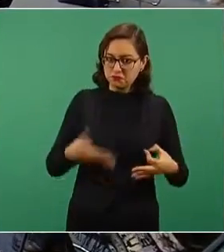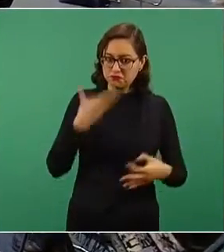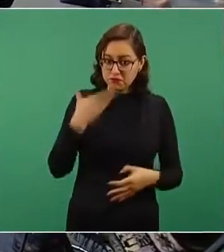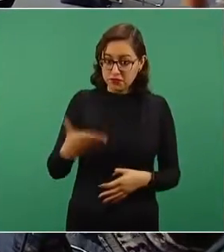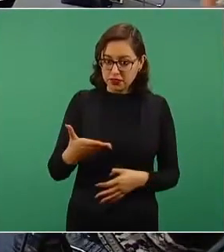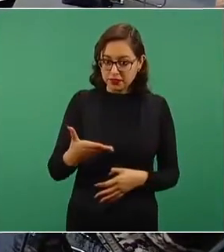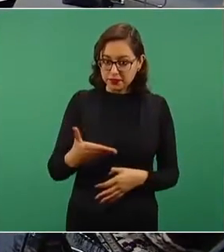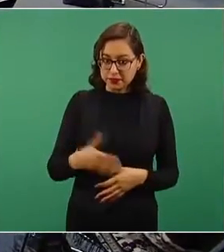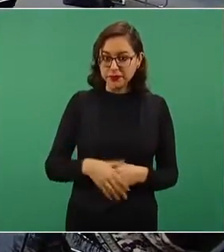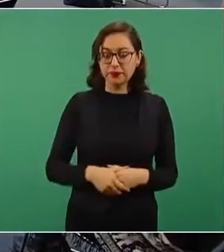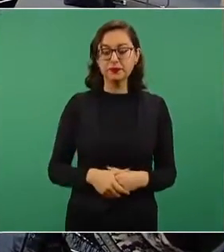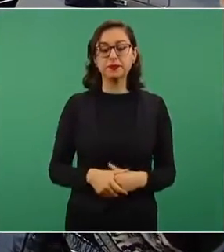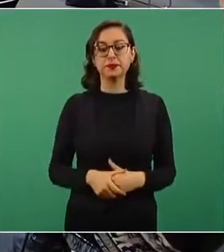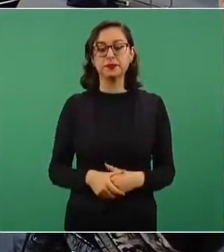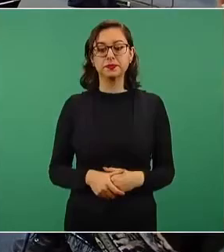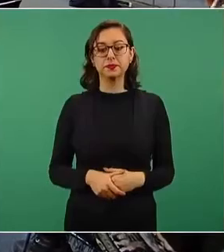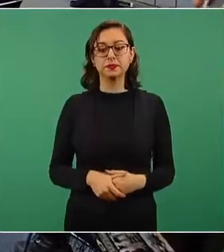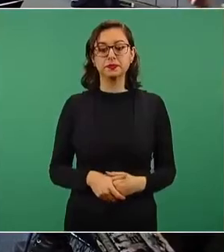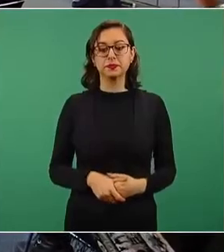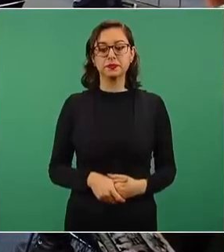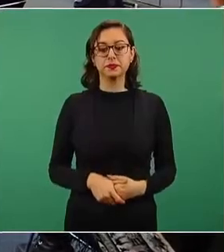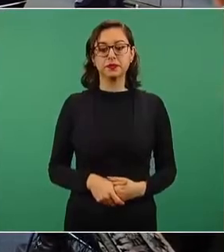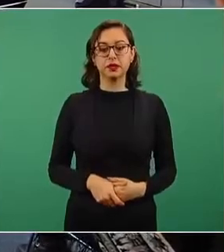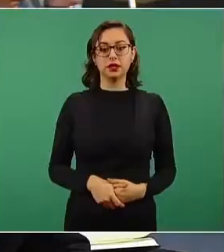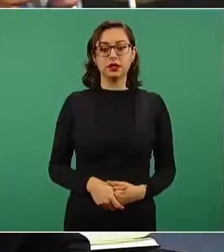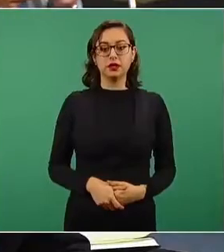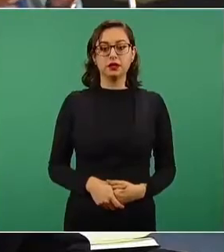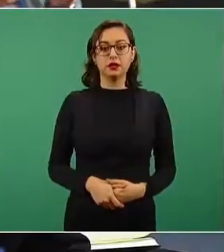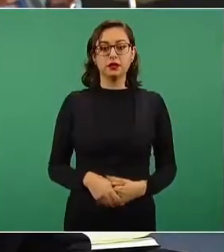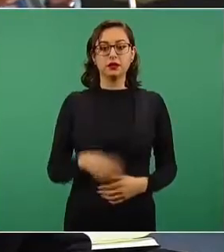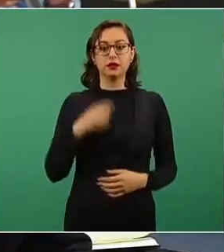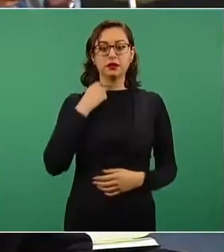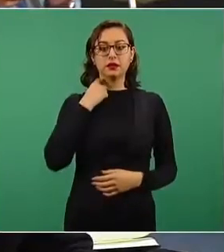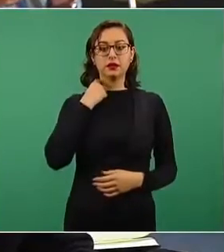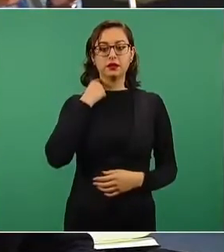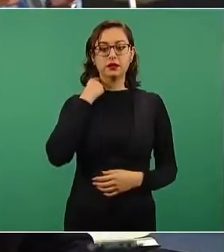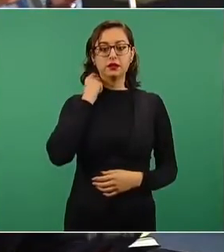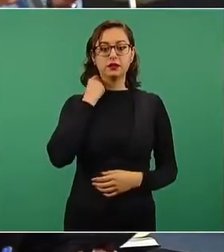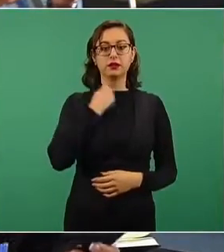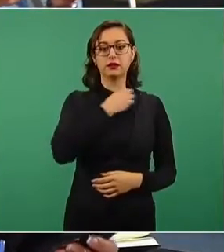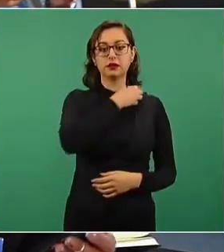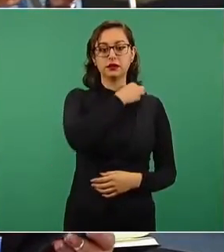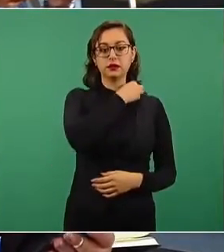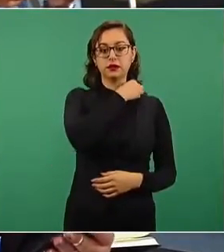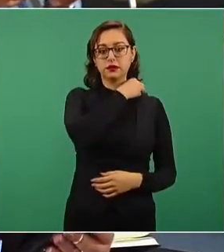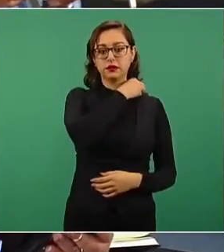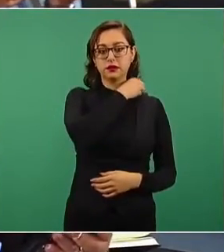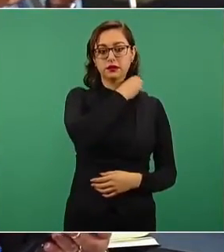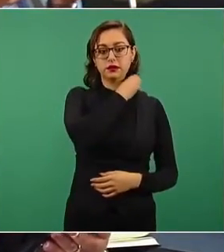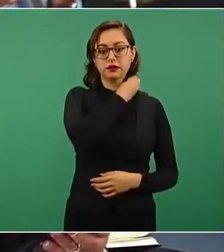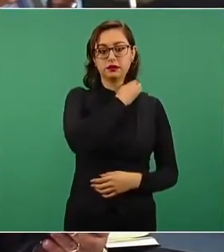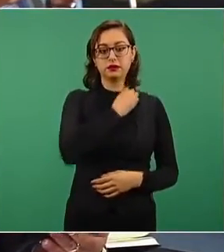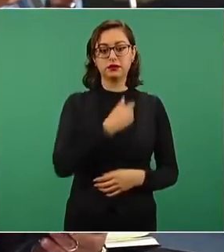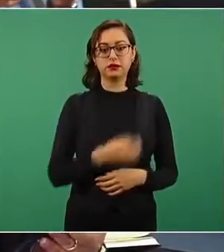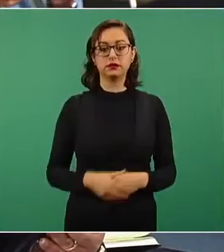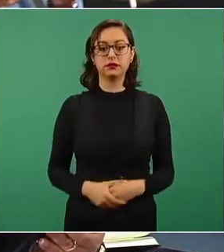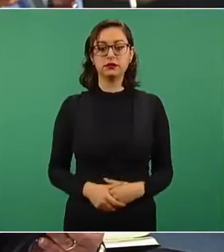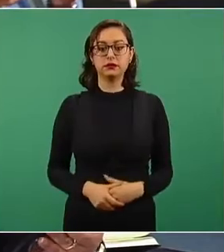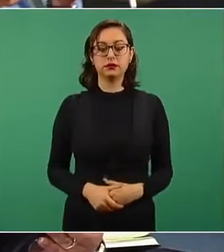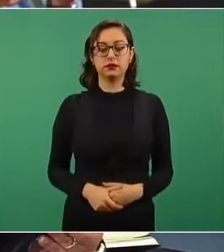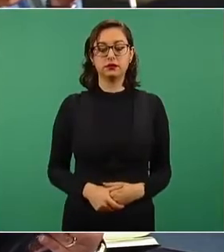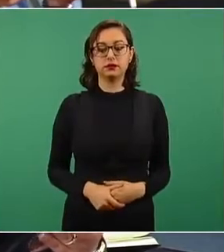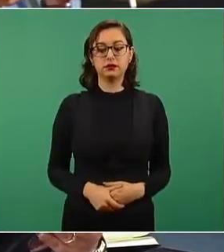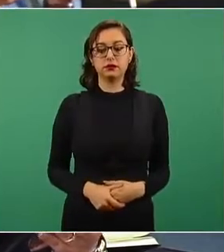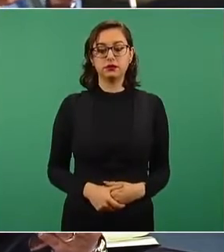¿Por? En su caso, en su gobierno, la Secretaría de la Defensa actúa completamente distinta que como actúa